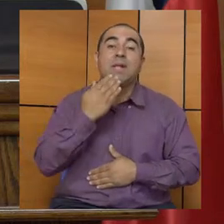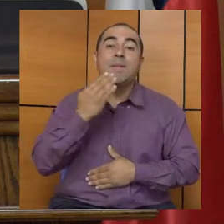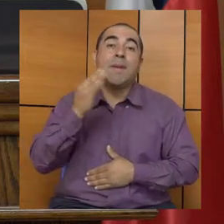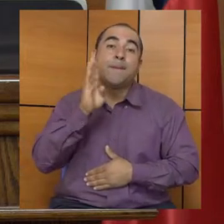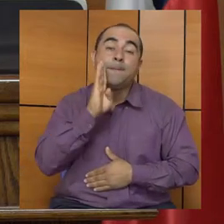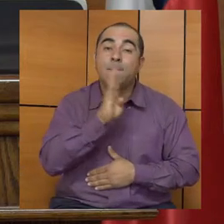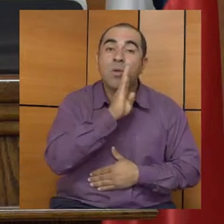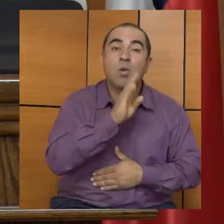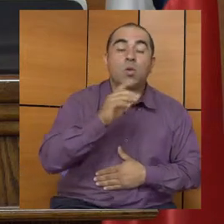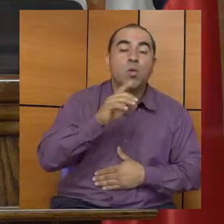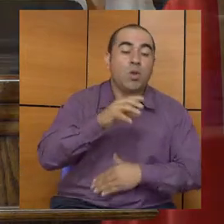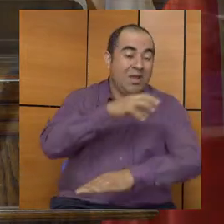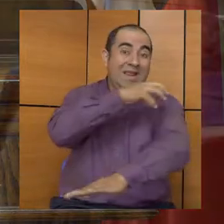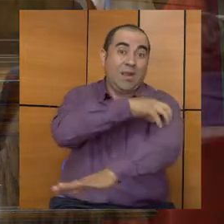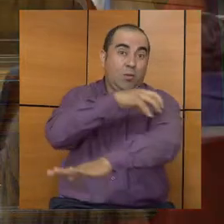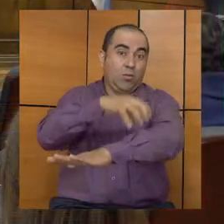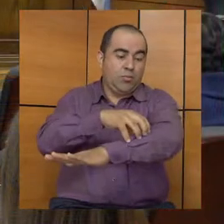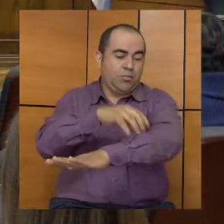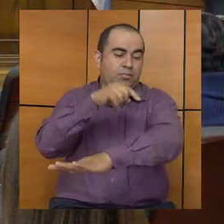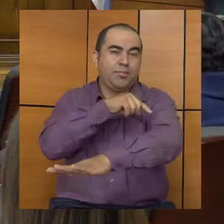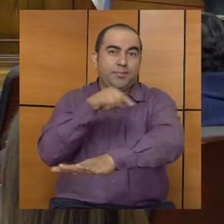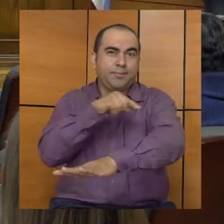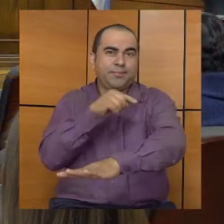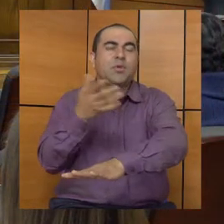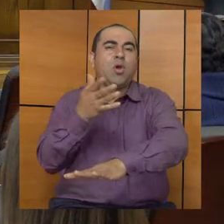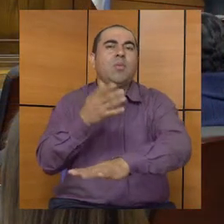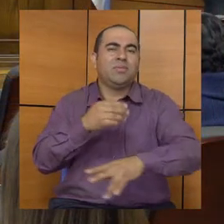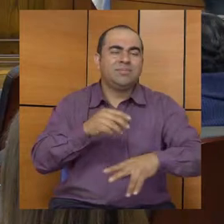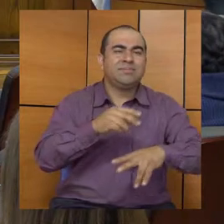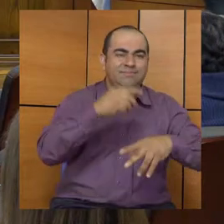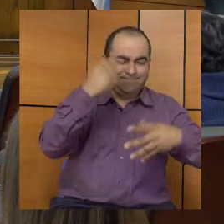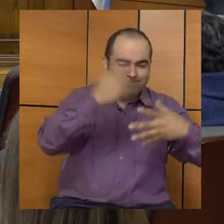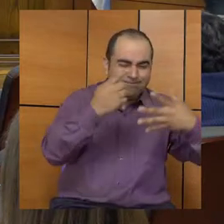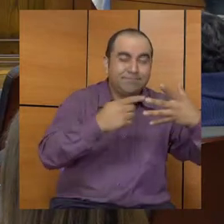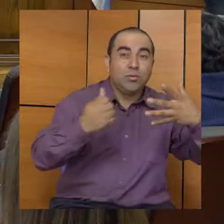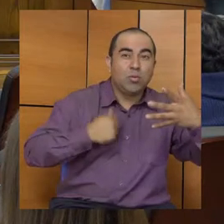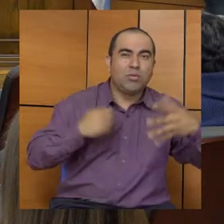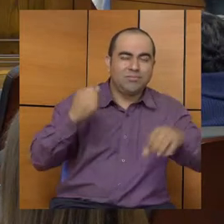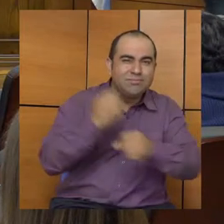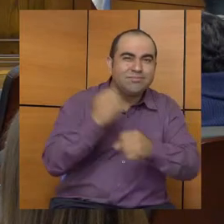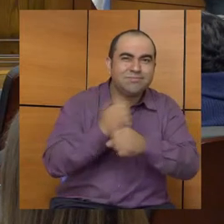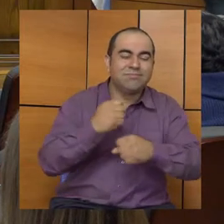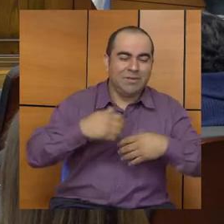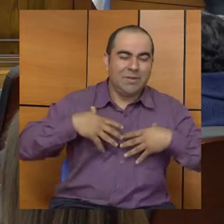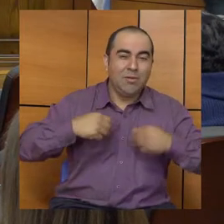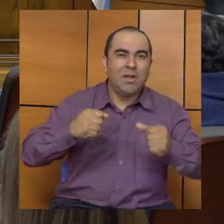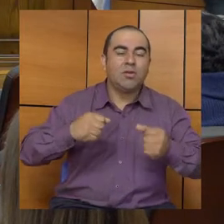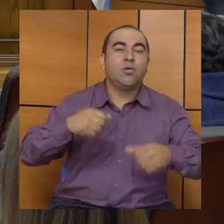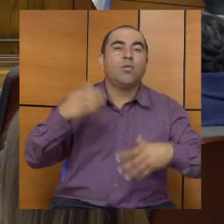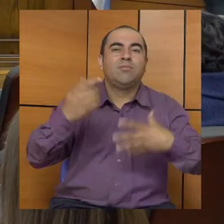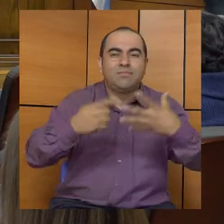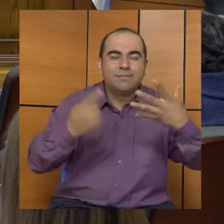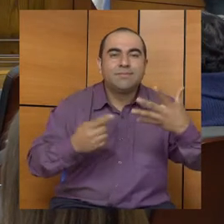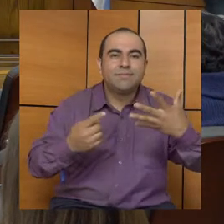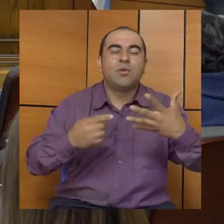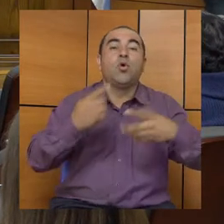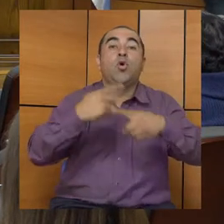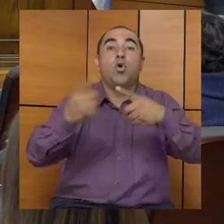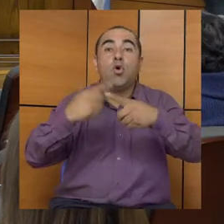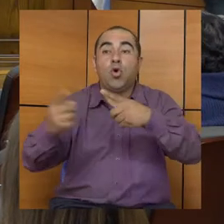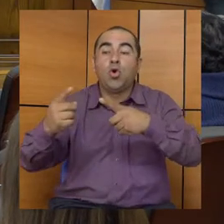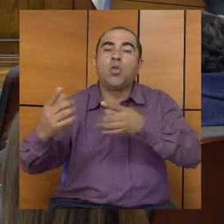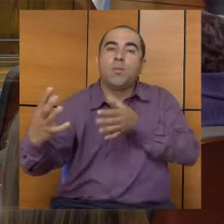universidades regionales, pero que nuestro quehacer tiene un impacto nacional y también podemos generar vínculos con